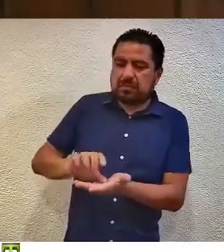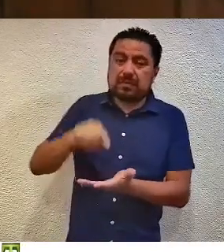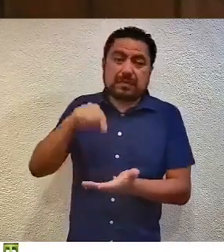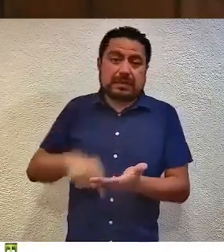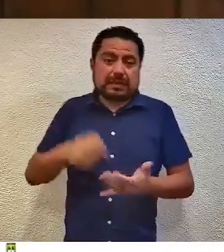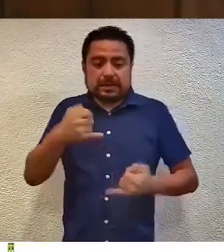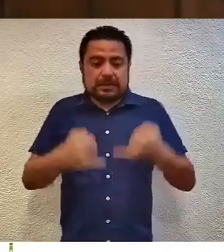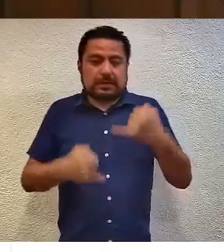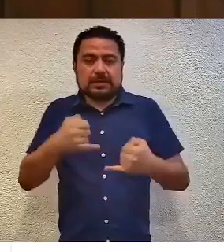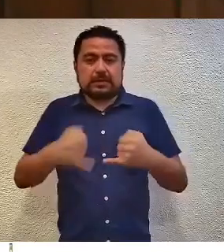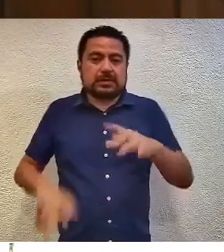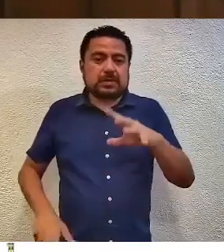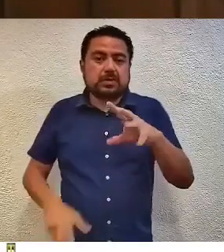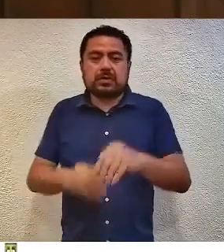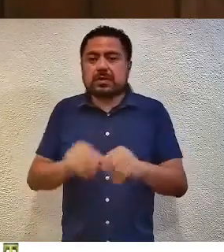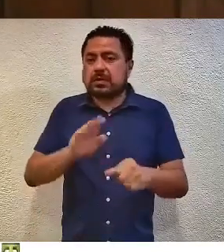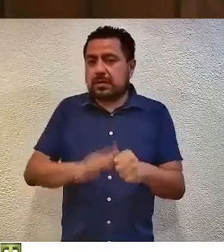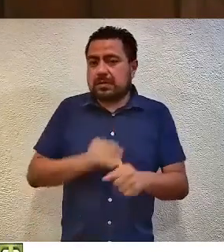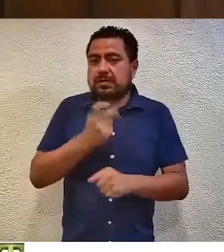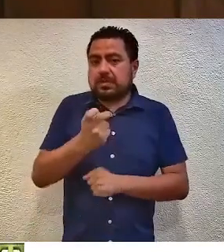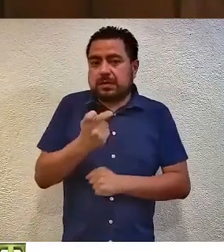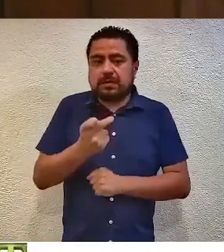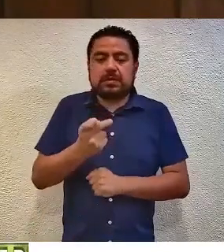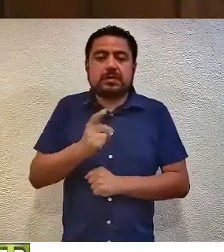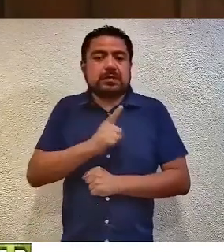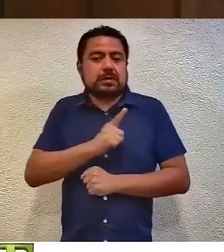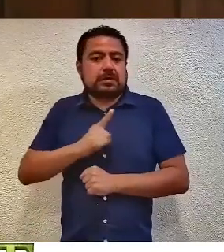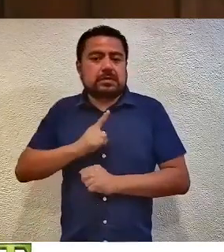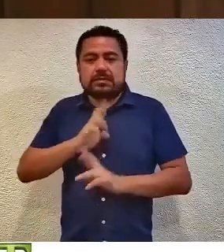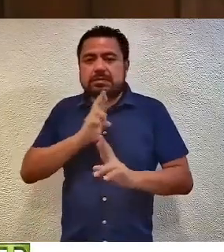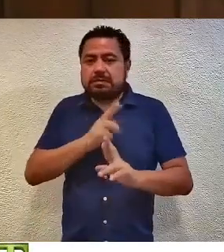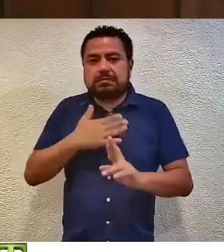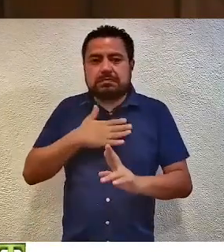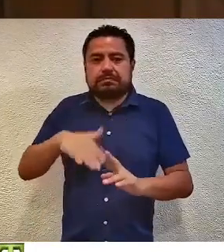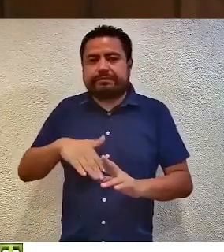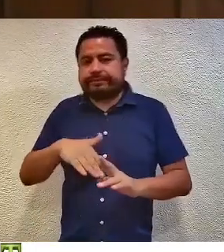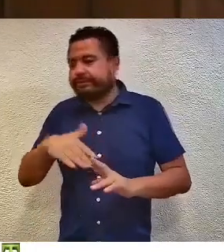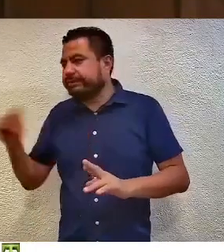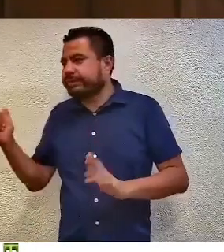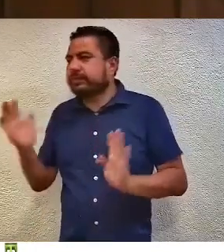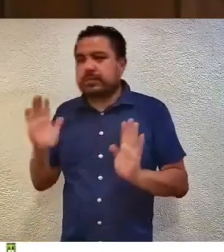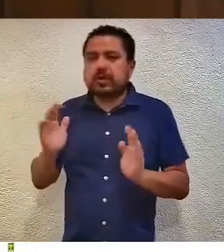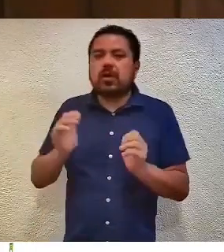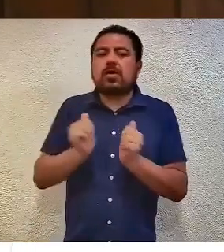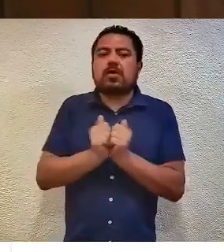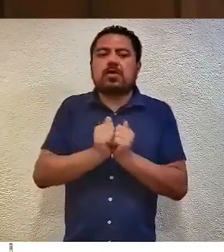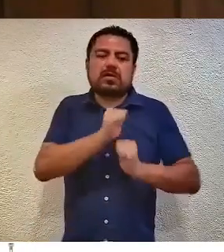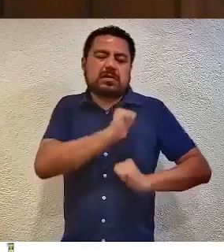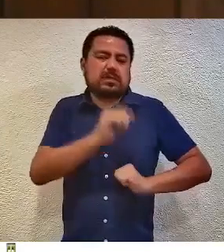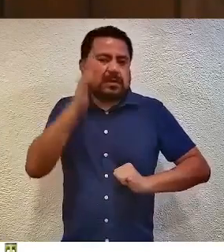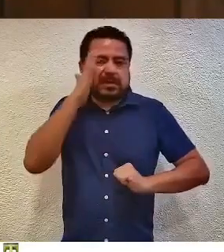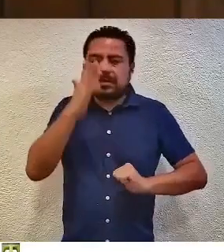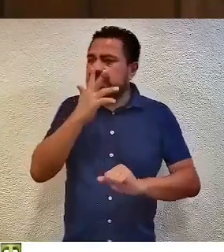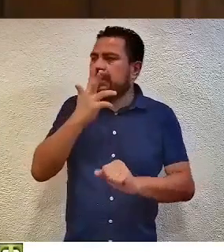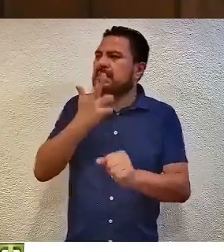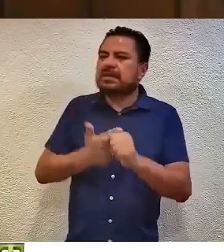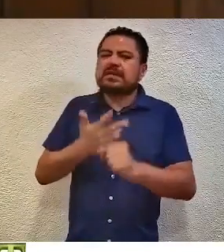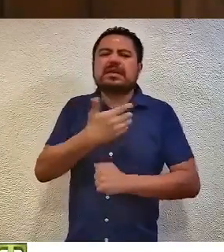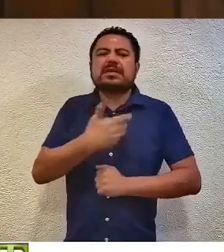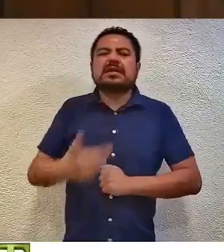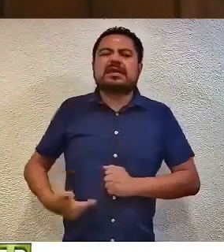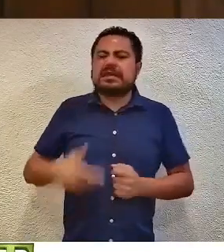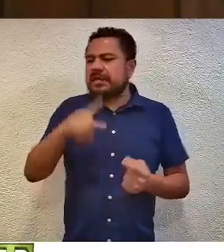tribunal es parte. Por lo tanto, será resuelto sin mi presencia, fungiendo para tal efecto como